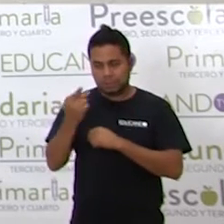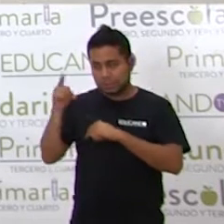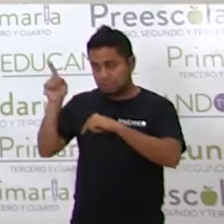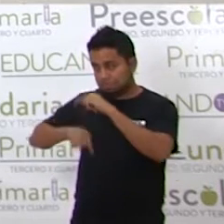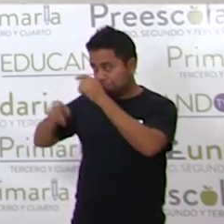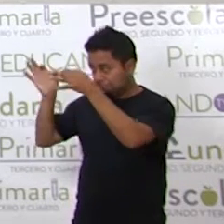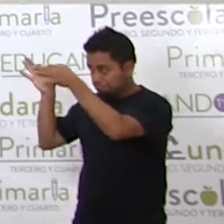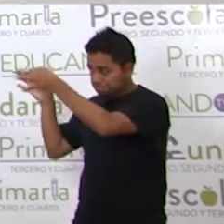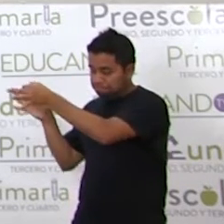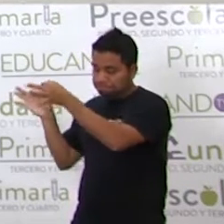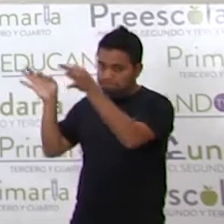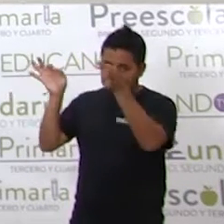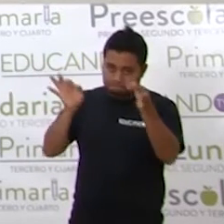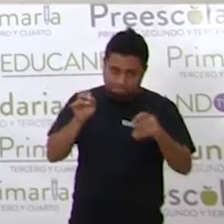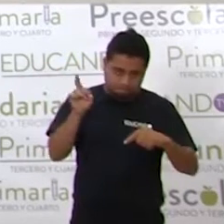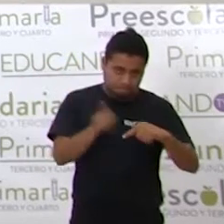lámina